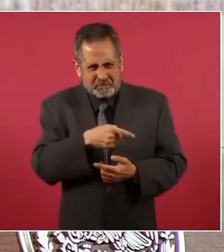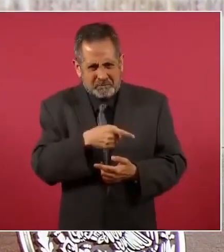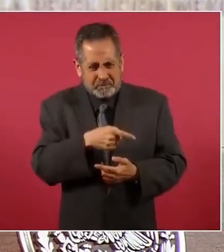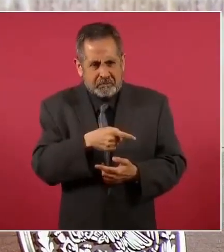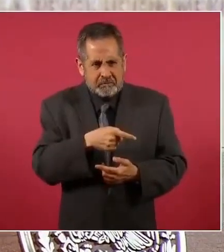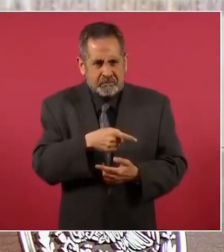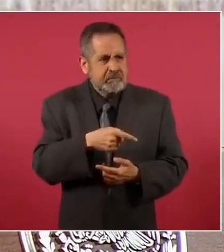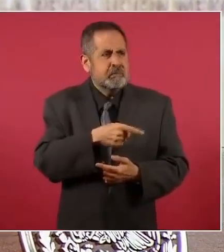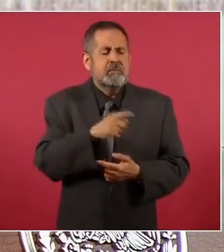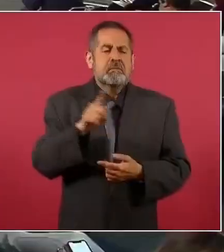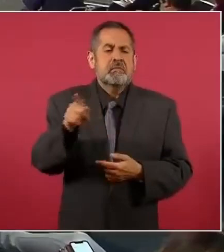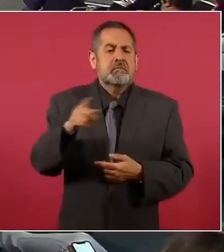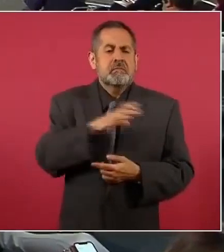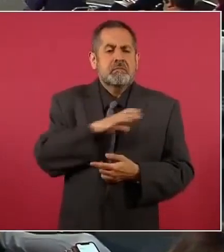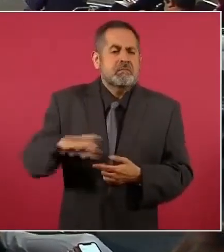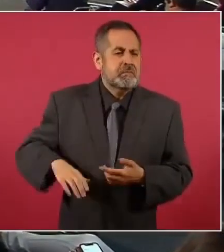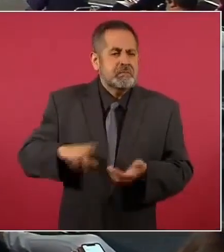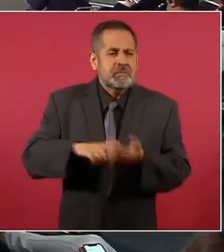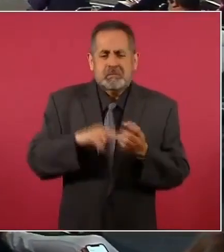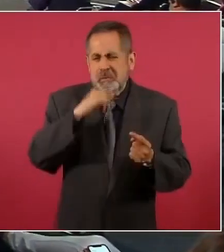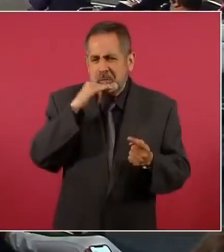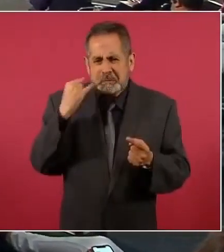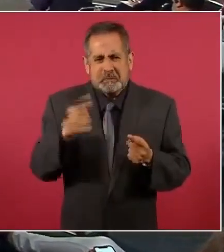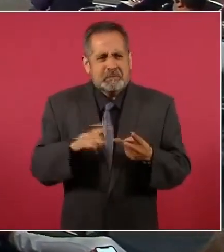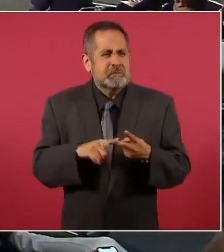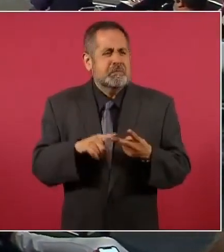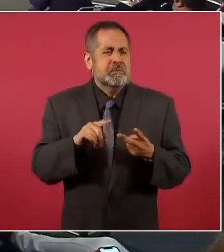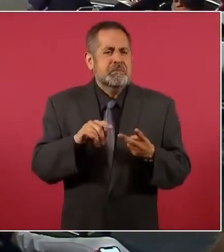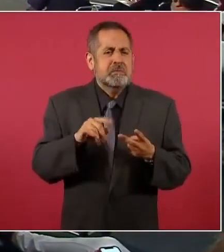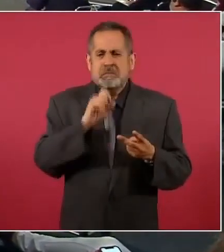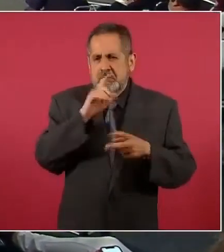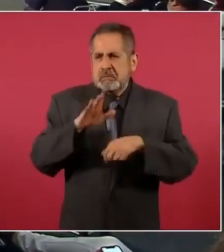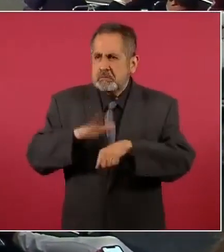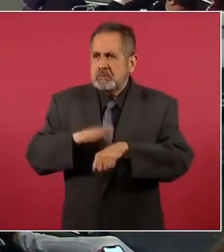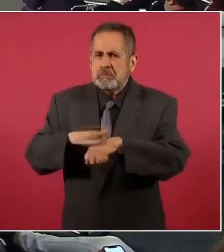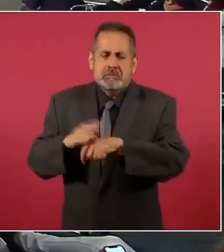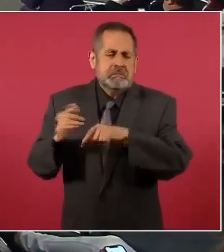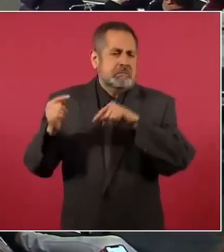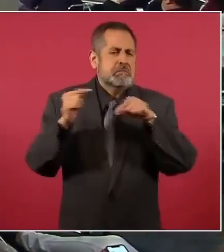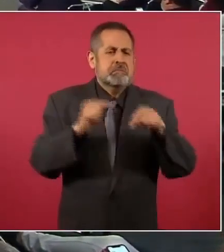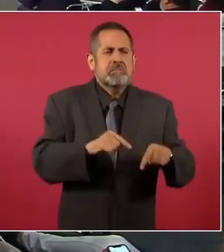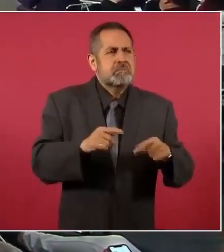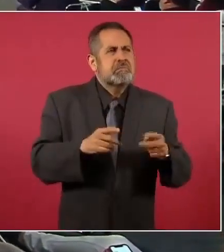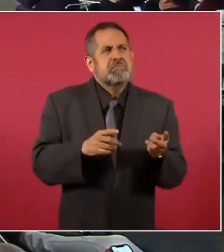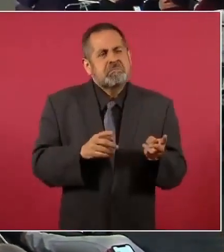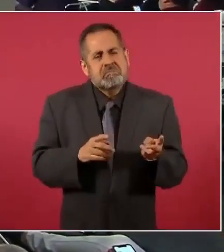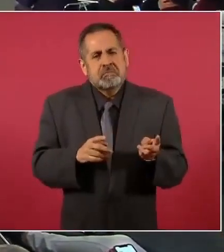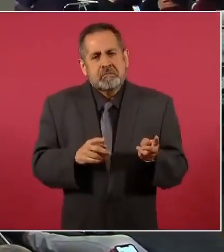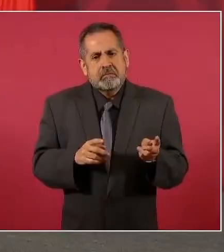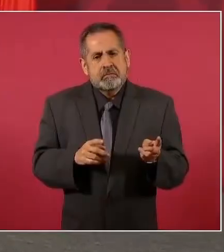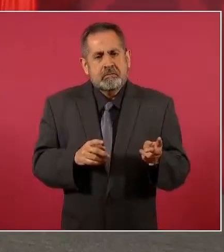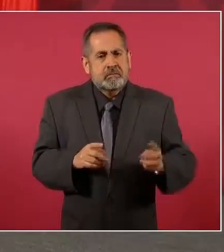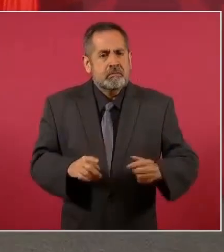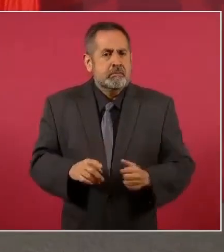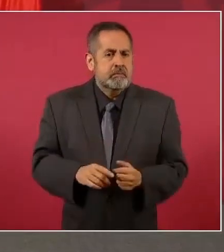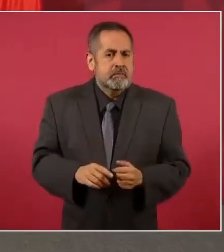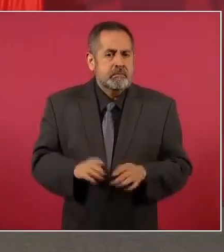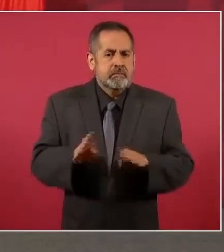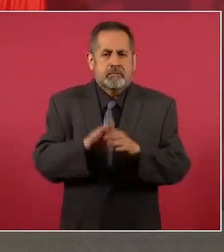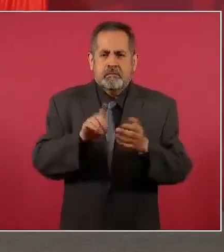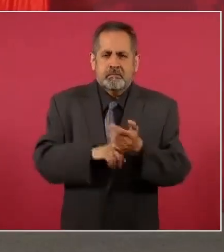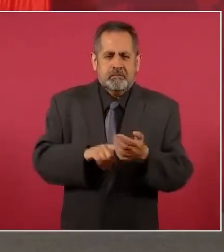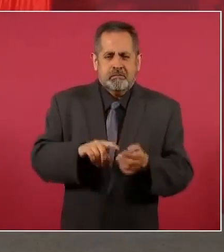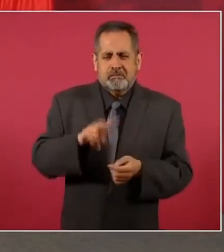que fue candidato de Chile, estaban convocando con